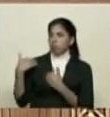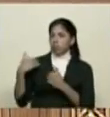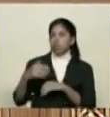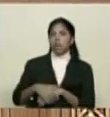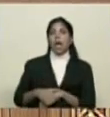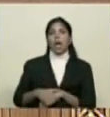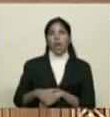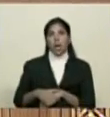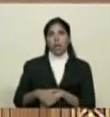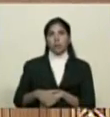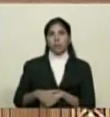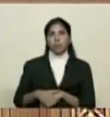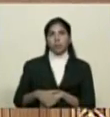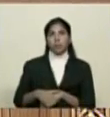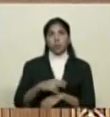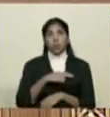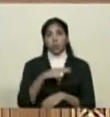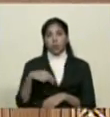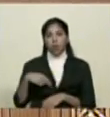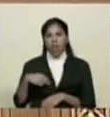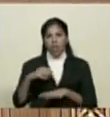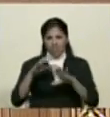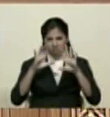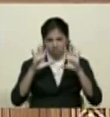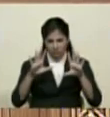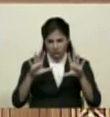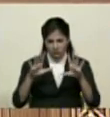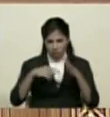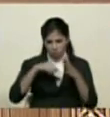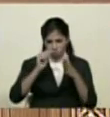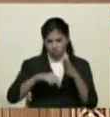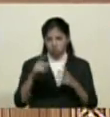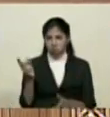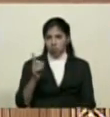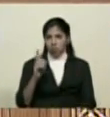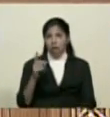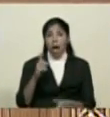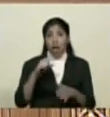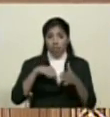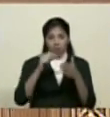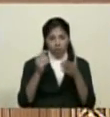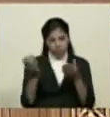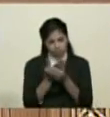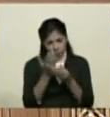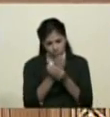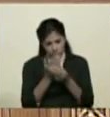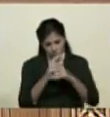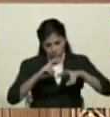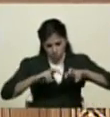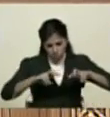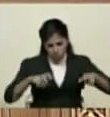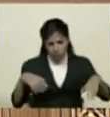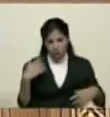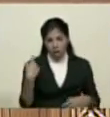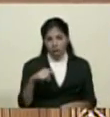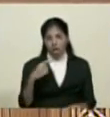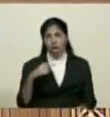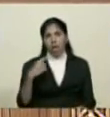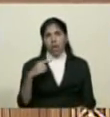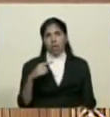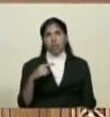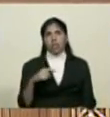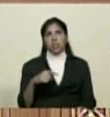solicitud, porque no son 10 contratos. En 10 hemos encontrado un presunto desfalco